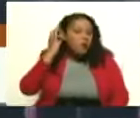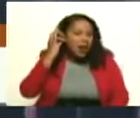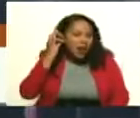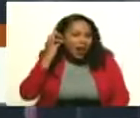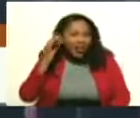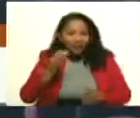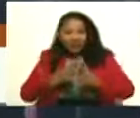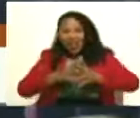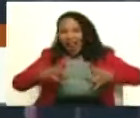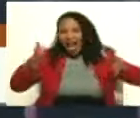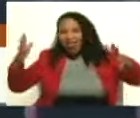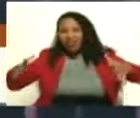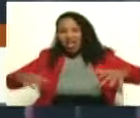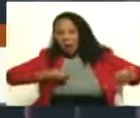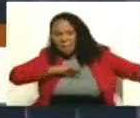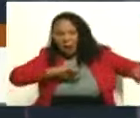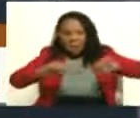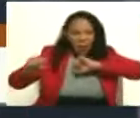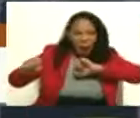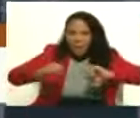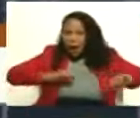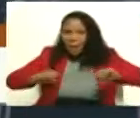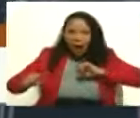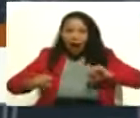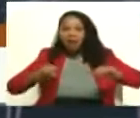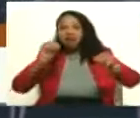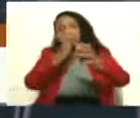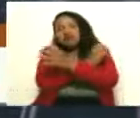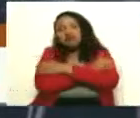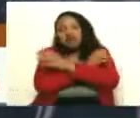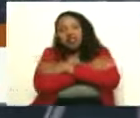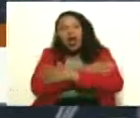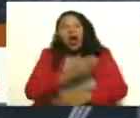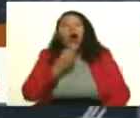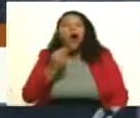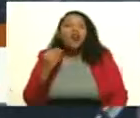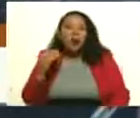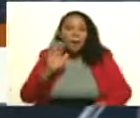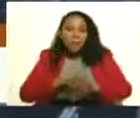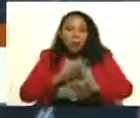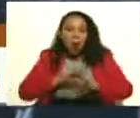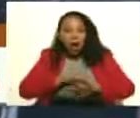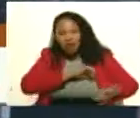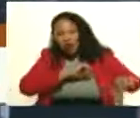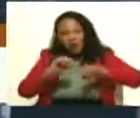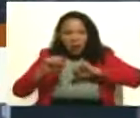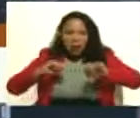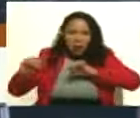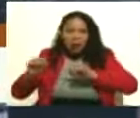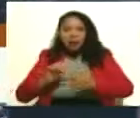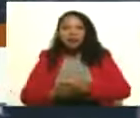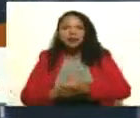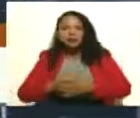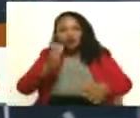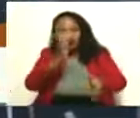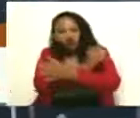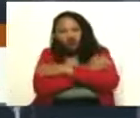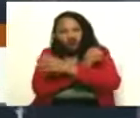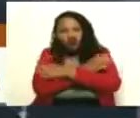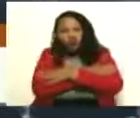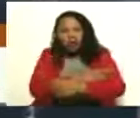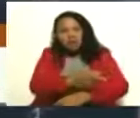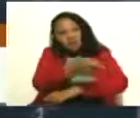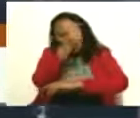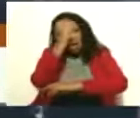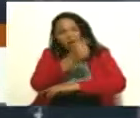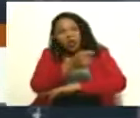inmensa movilización! ¡Felicito a los jóvenes por esta movilización! ¡Felicito a los